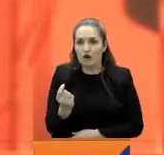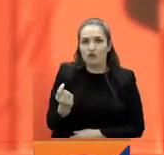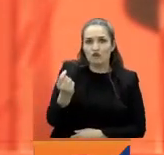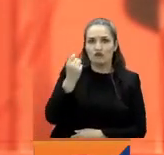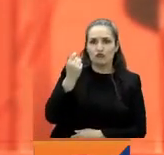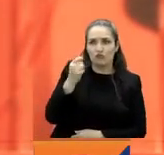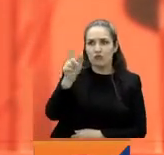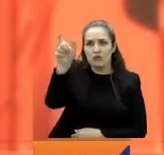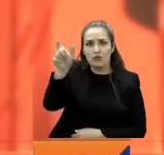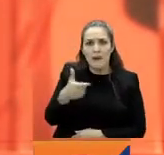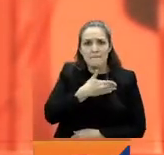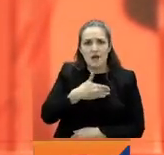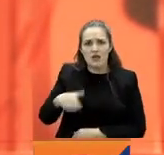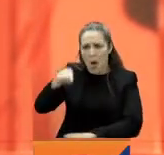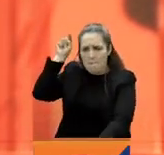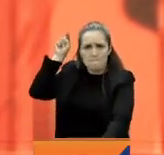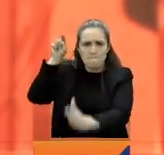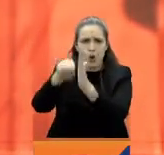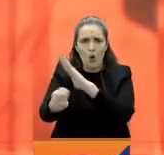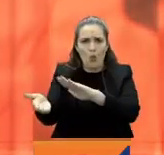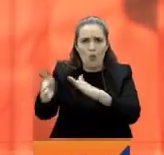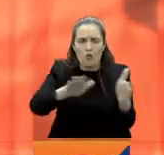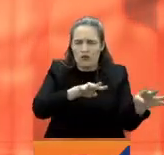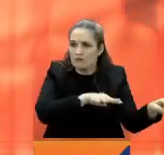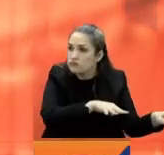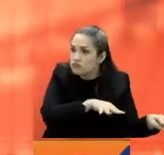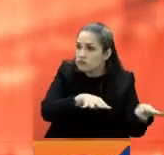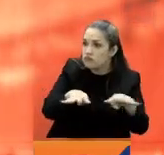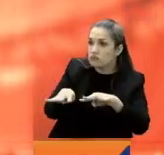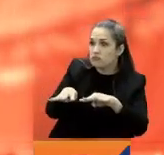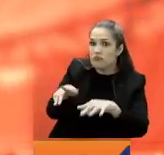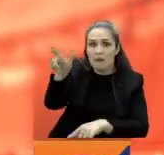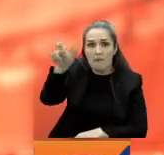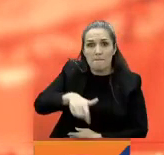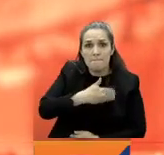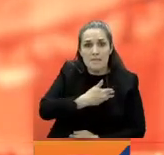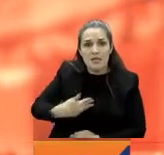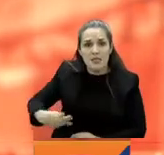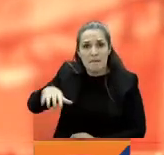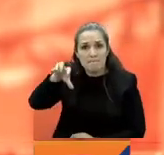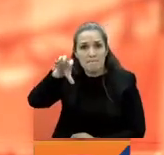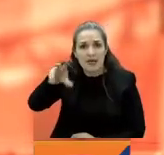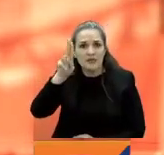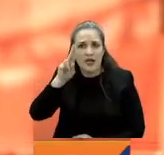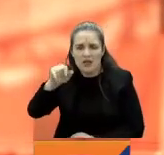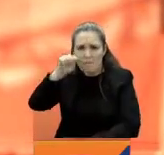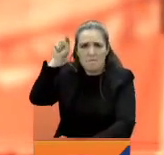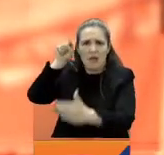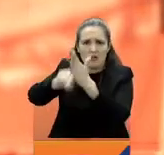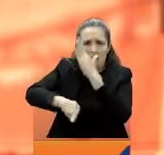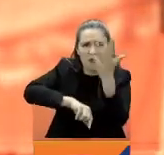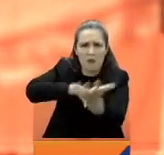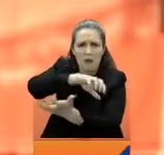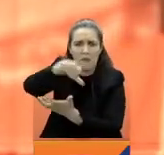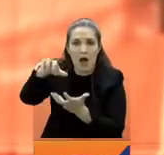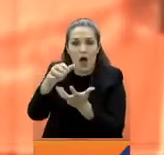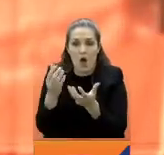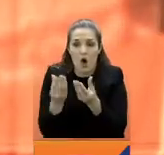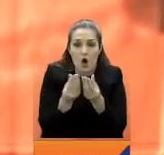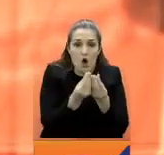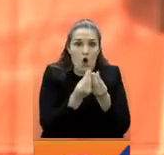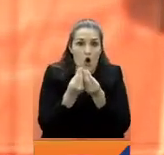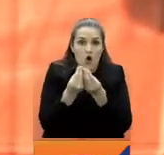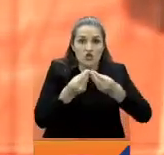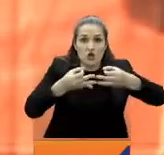obligó a que se declarara el estado de sitio, previendo precisamente la crisis que esto pueda generar. El Consejo de Seguridad de Naciones